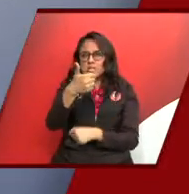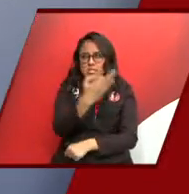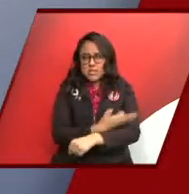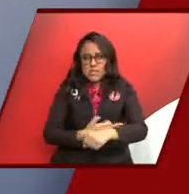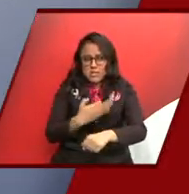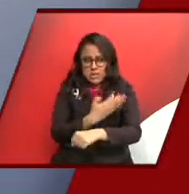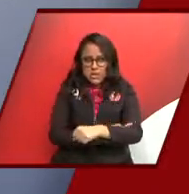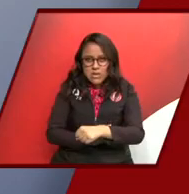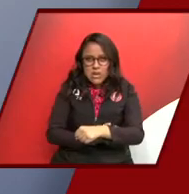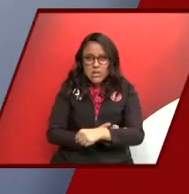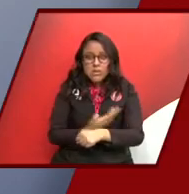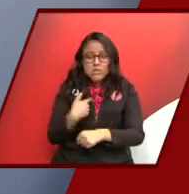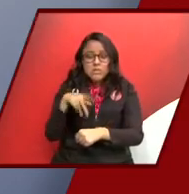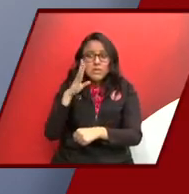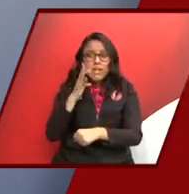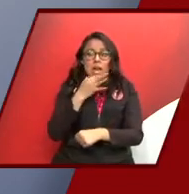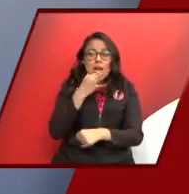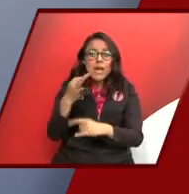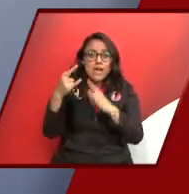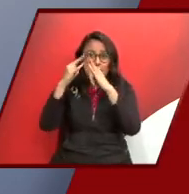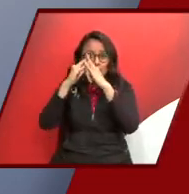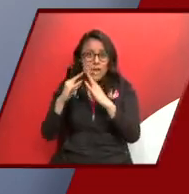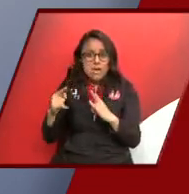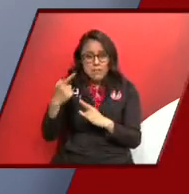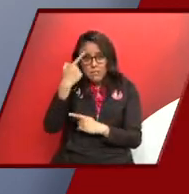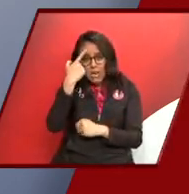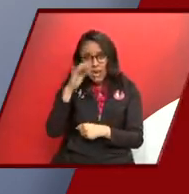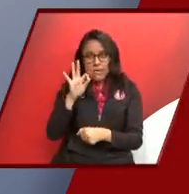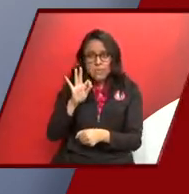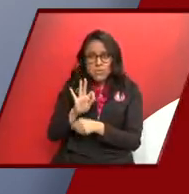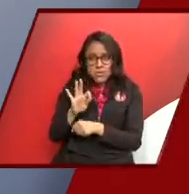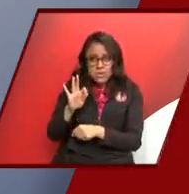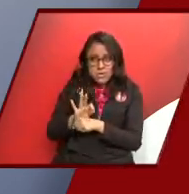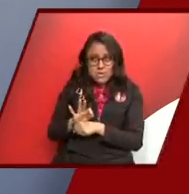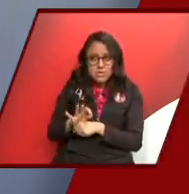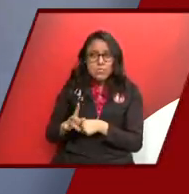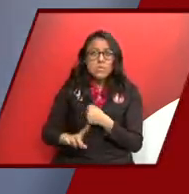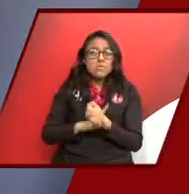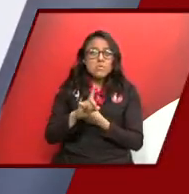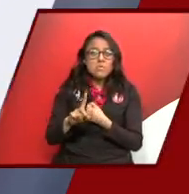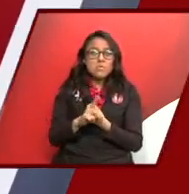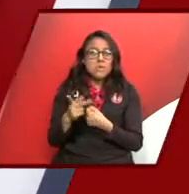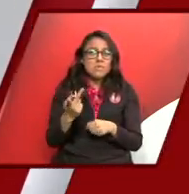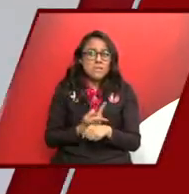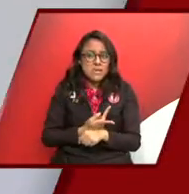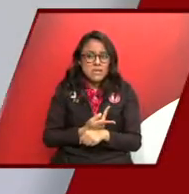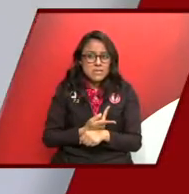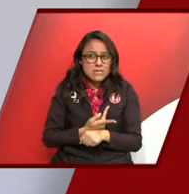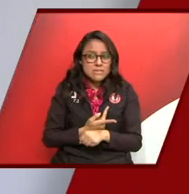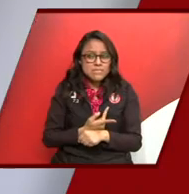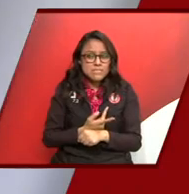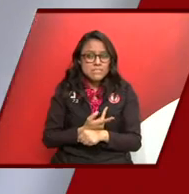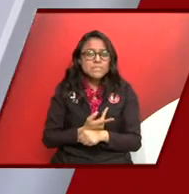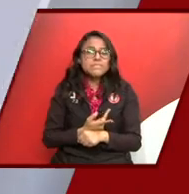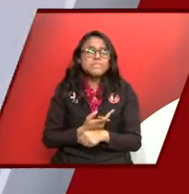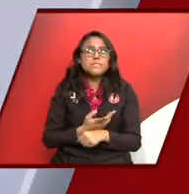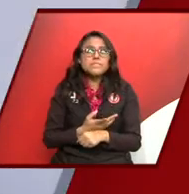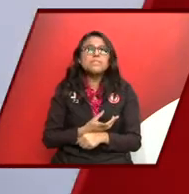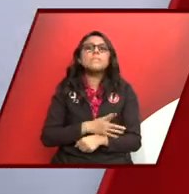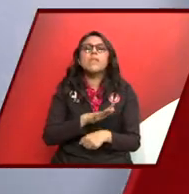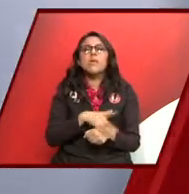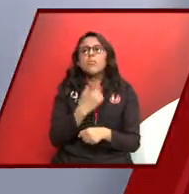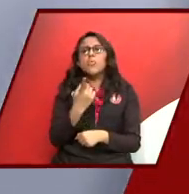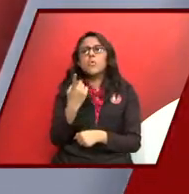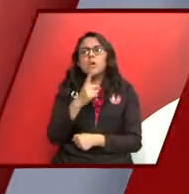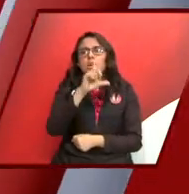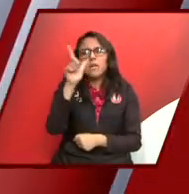tarde, pusimos una carpa para protegernos de las inclemencias del tiempo, y porque